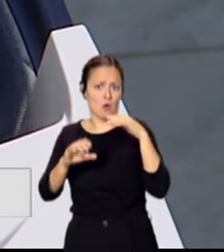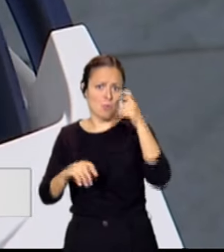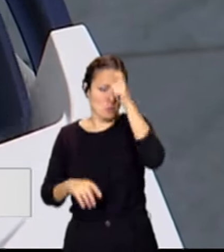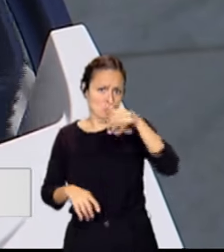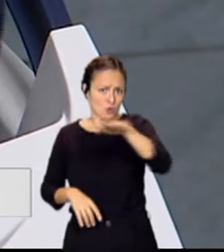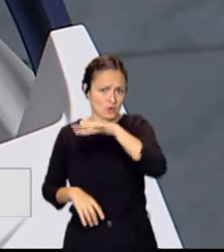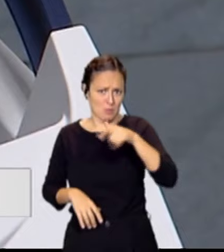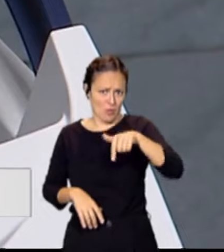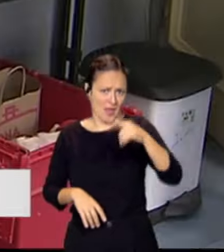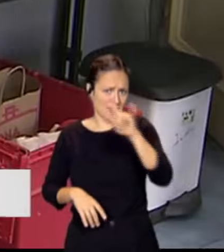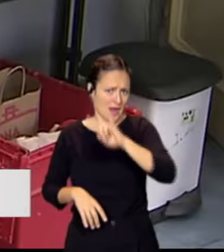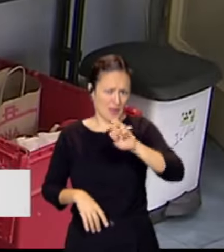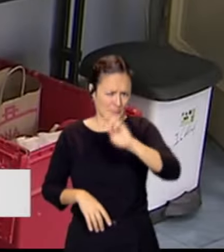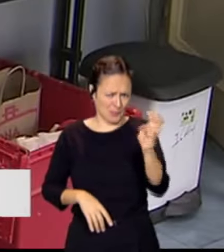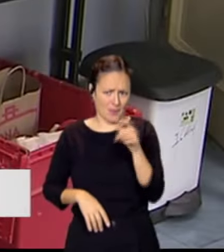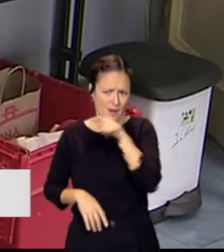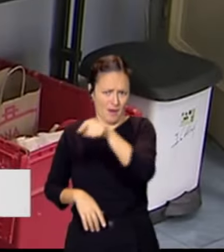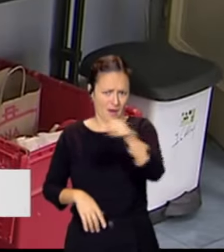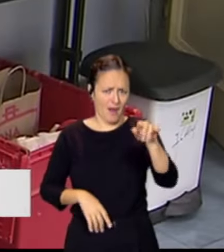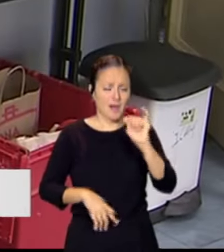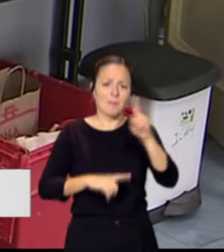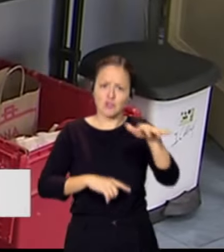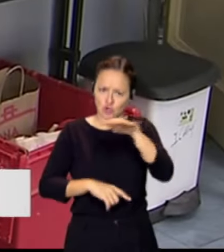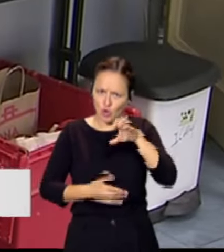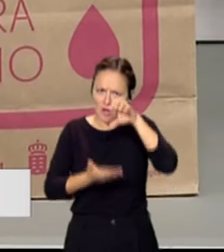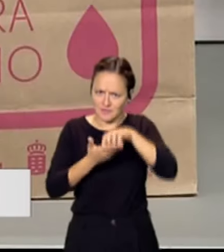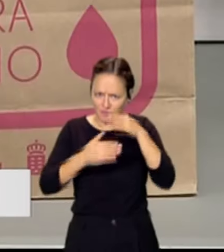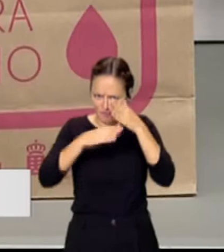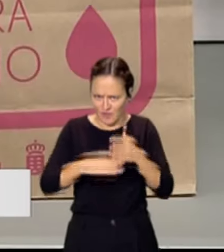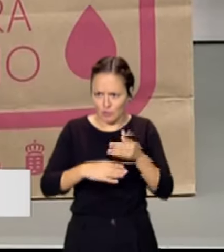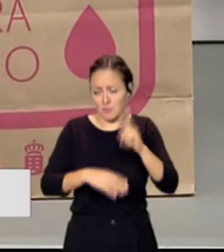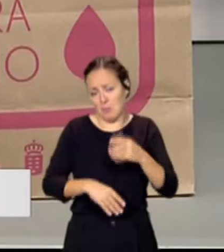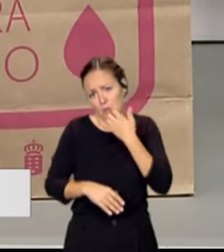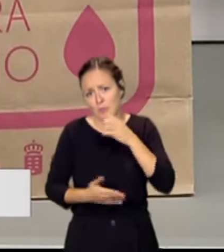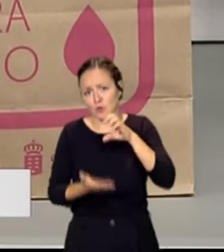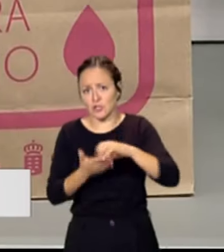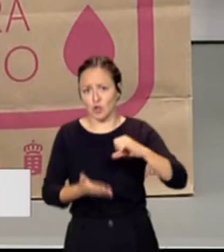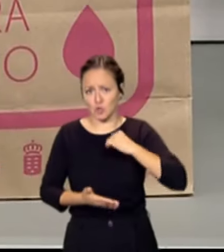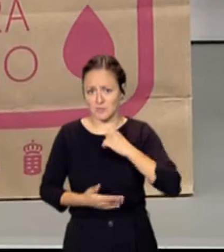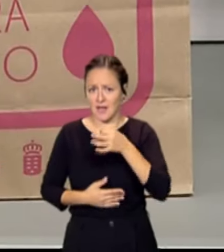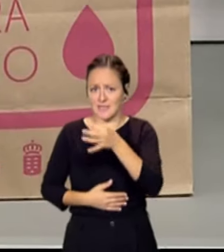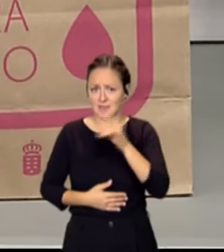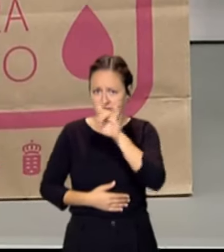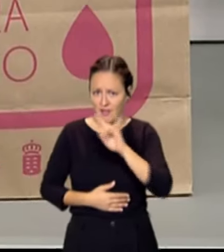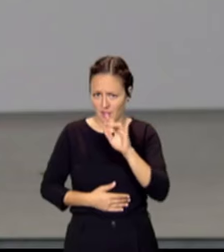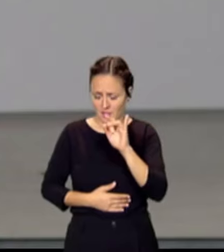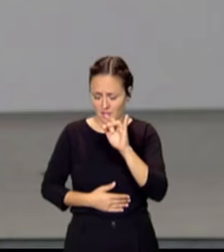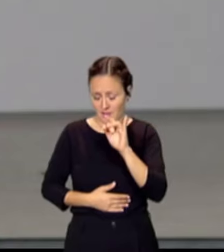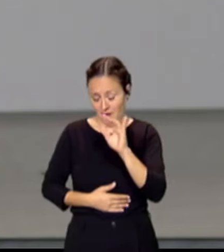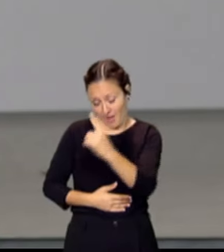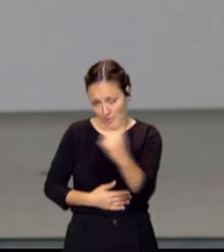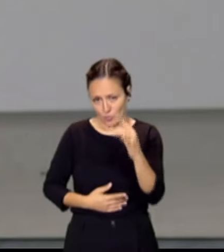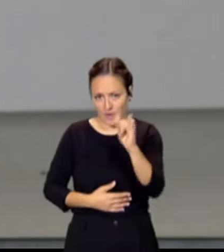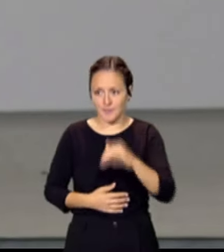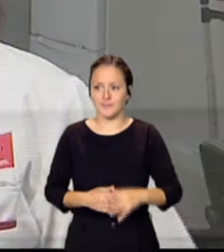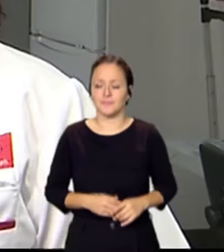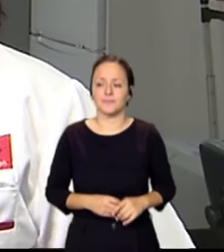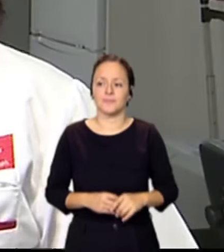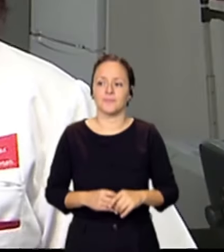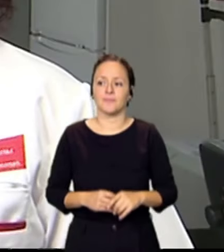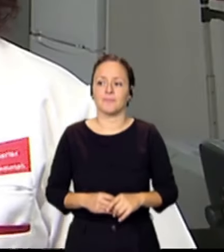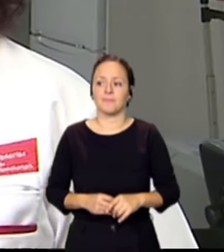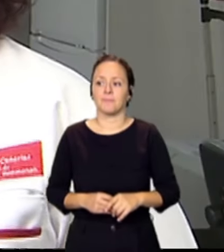de las Islas y también puntos fijos como pueden ser los centros hospitalarios de cada una de las Islas